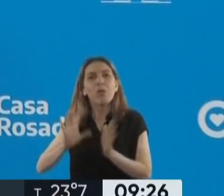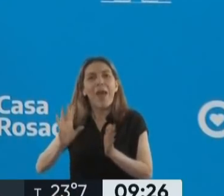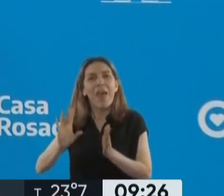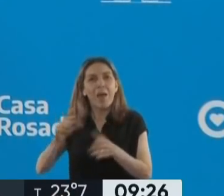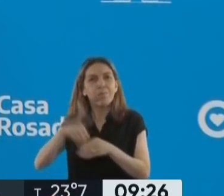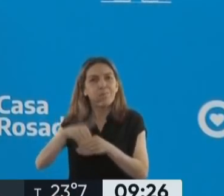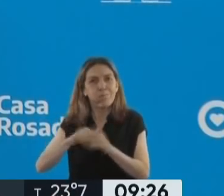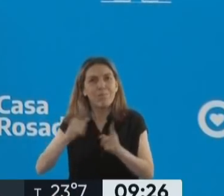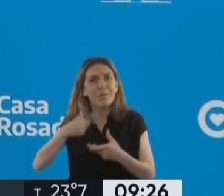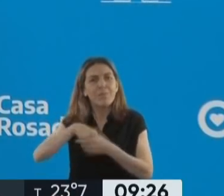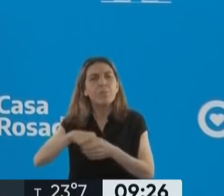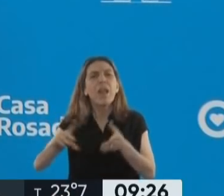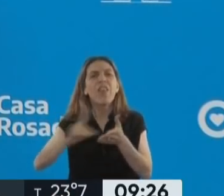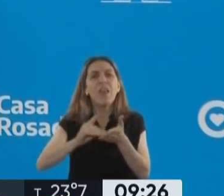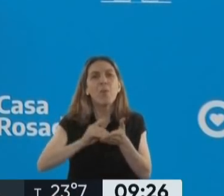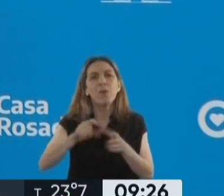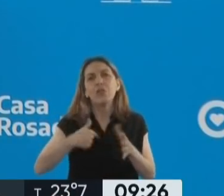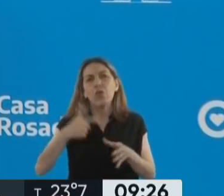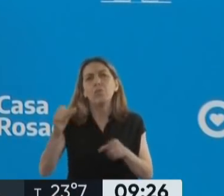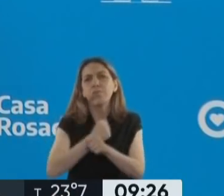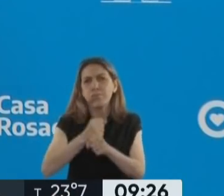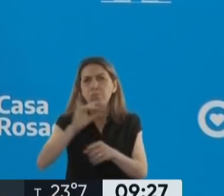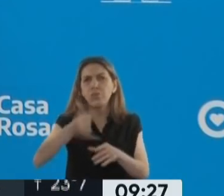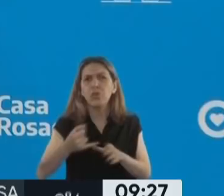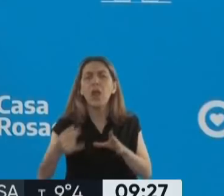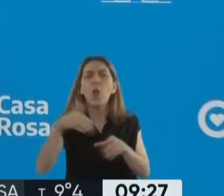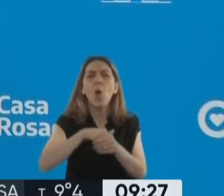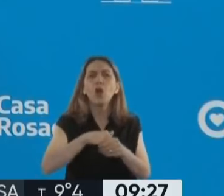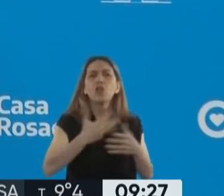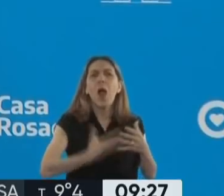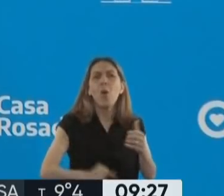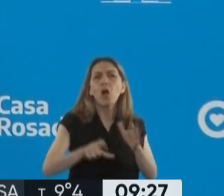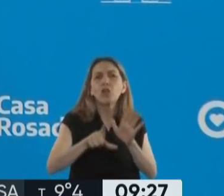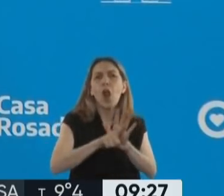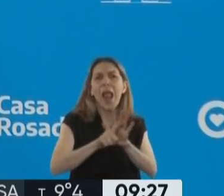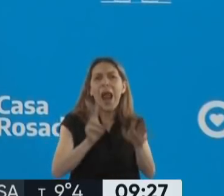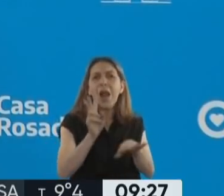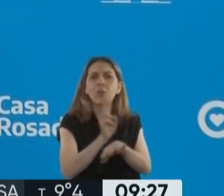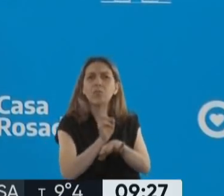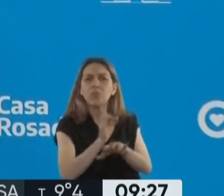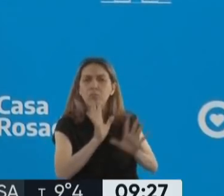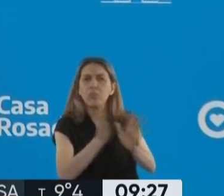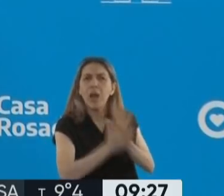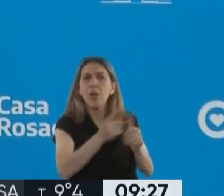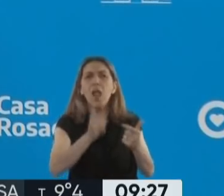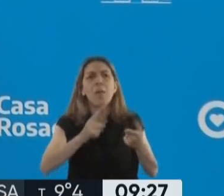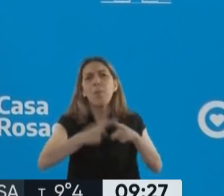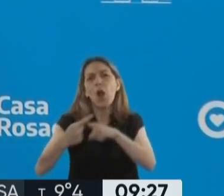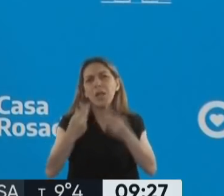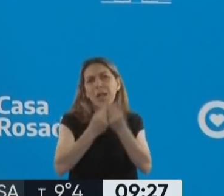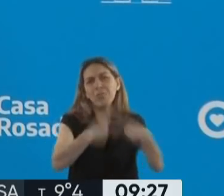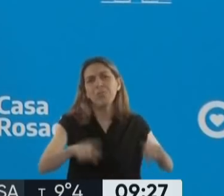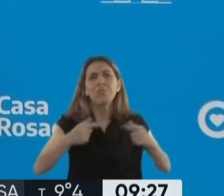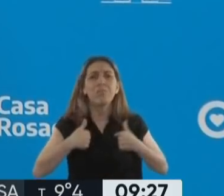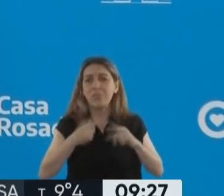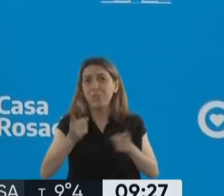este gobierno la ley del aborto legal, seguro y gratuito. Hemos implementado la ley Micaela. Muchísimas de las políticas, y en ese sentido le puedo alcanzar,